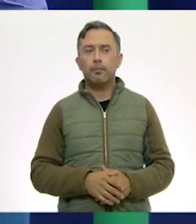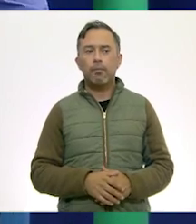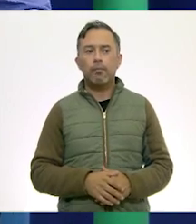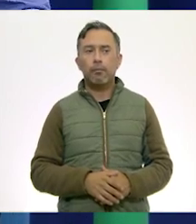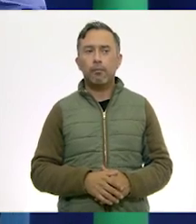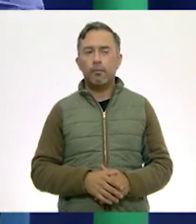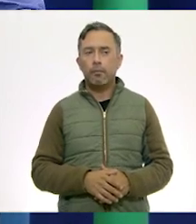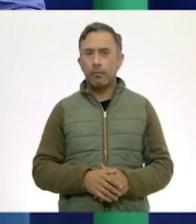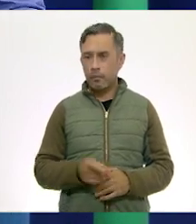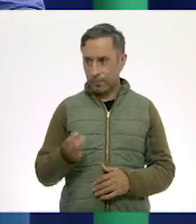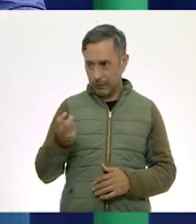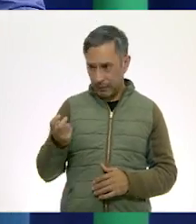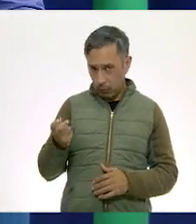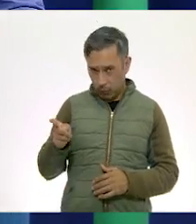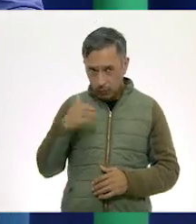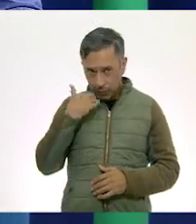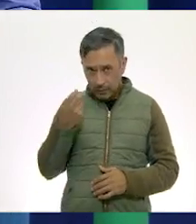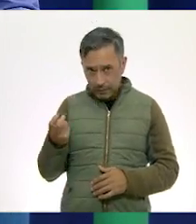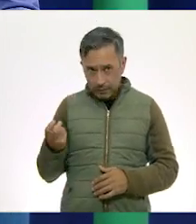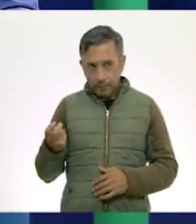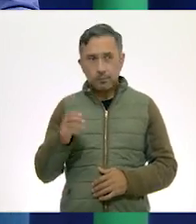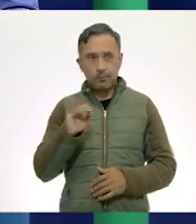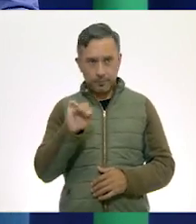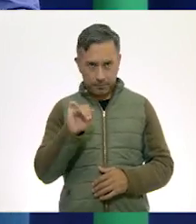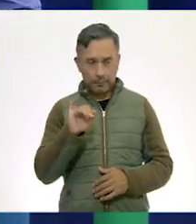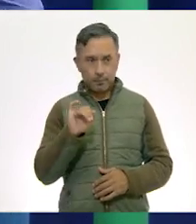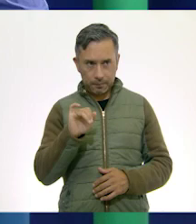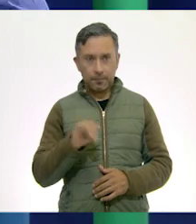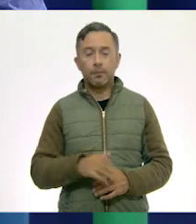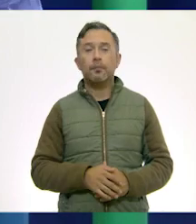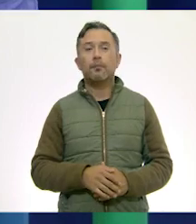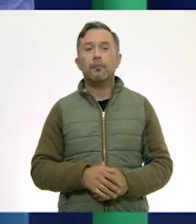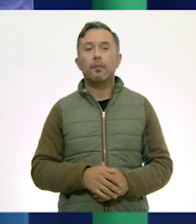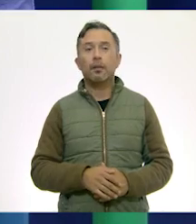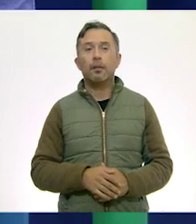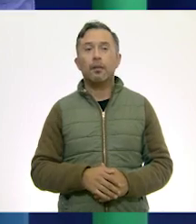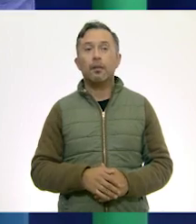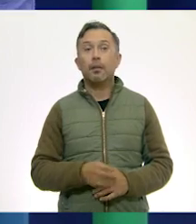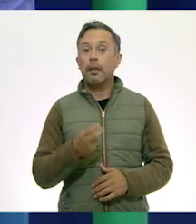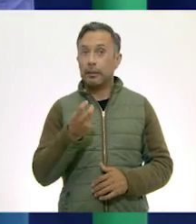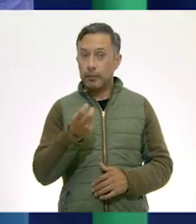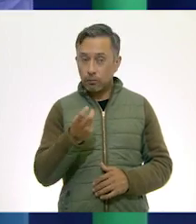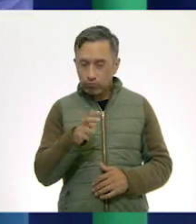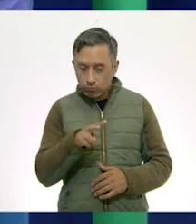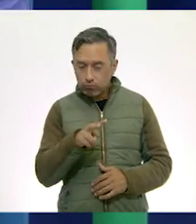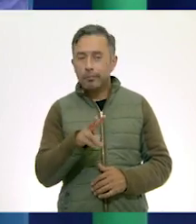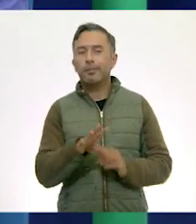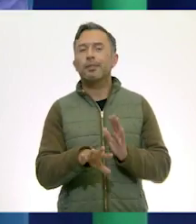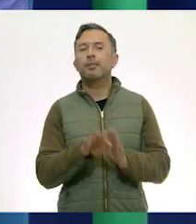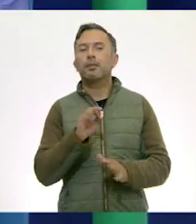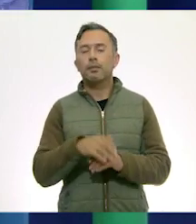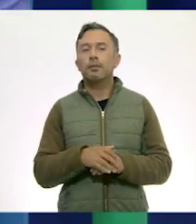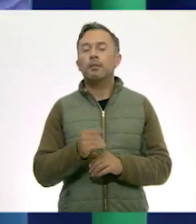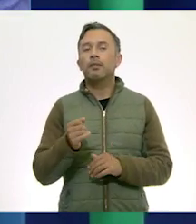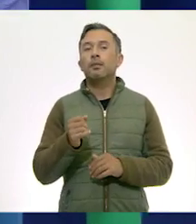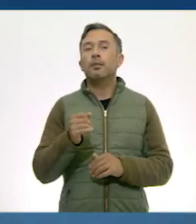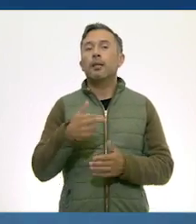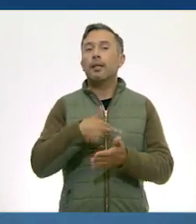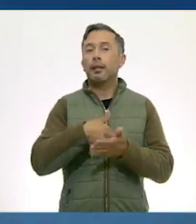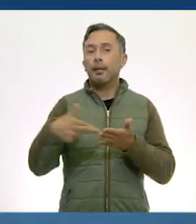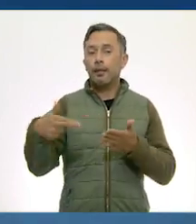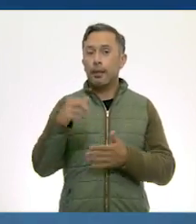¿Así Y- de esta manera lo quieres? sí, Ajá. sí. Y así encontramos 2 rectas